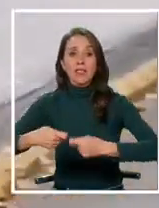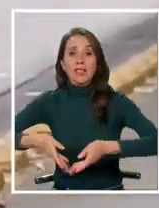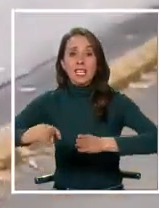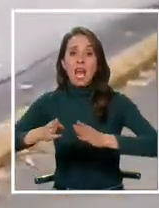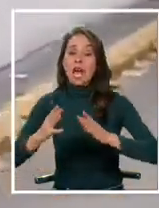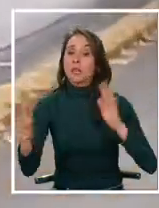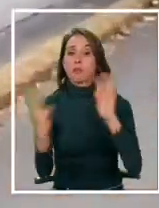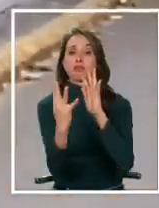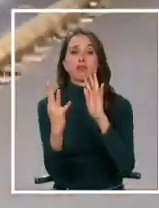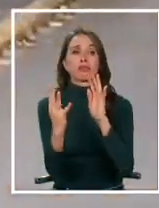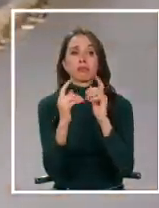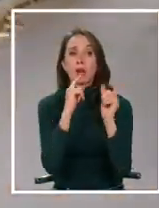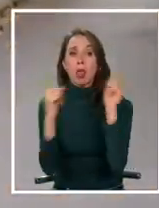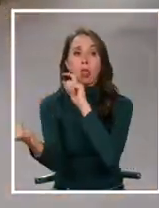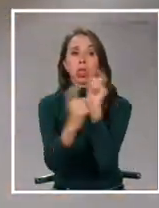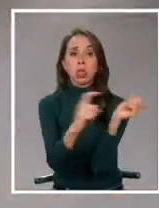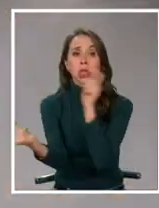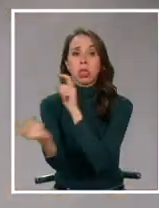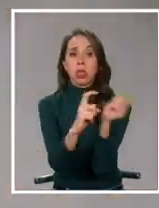ambulantes